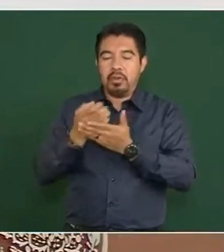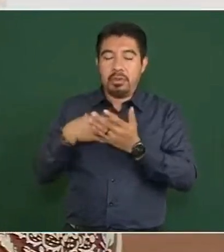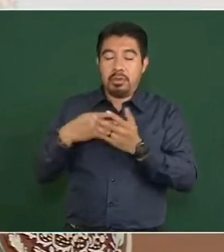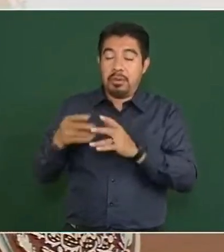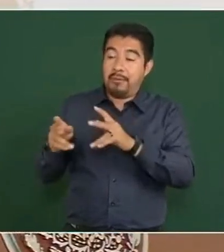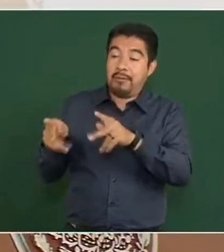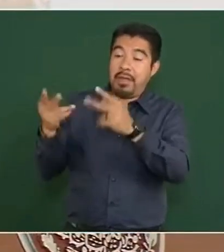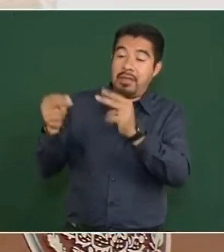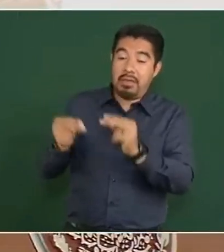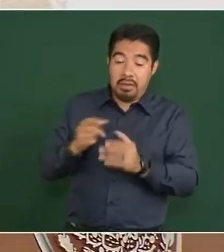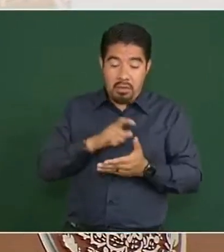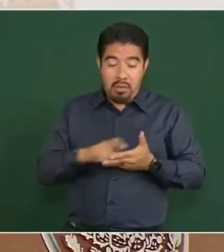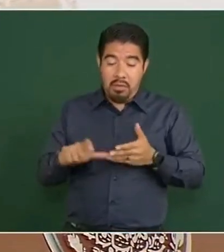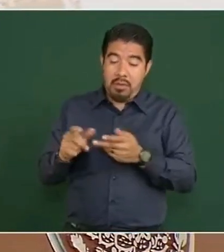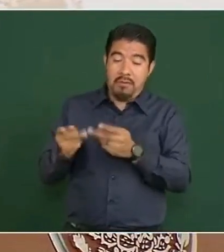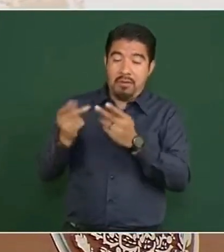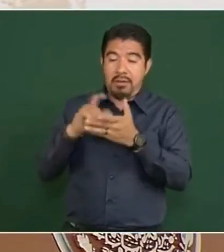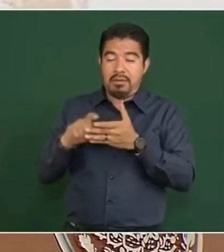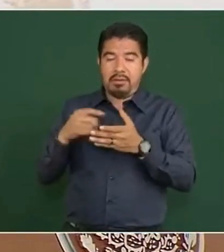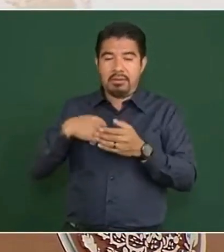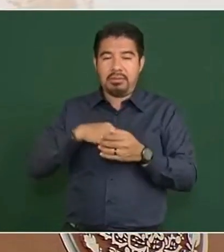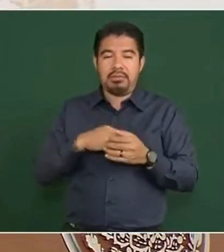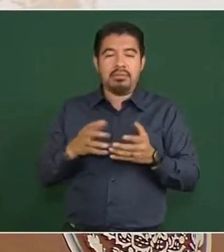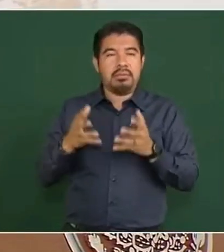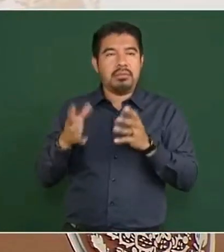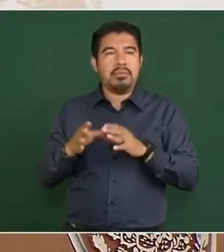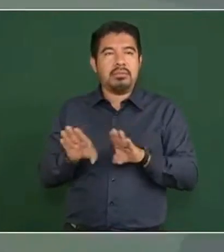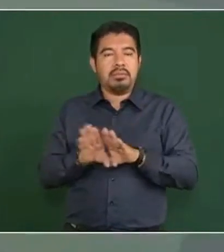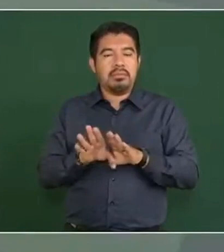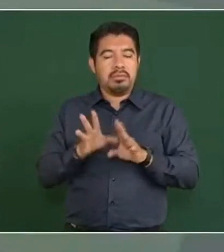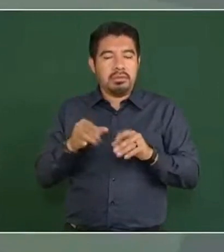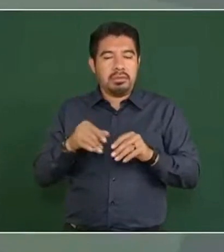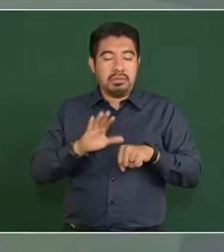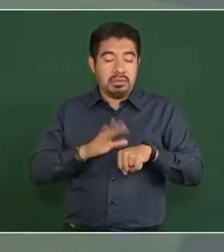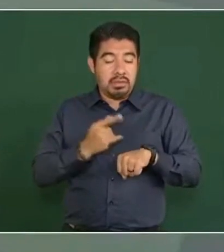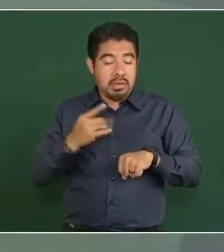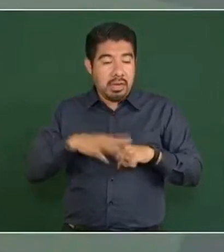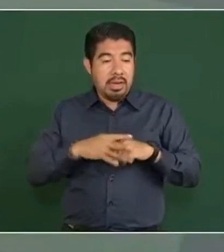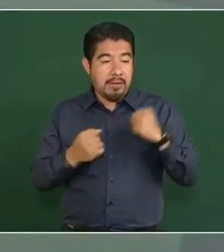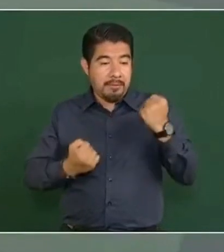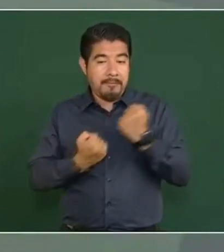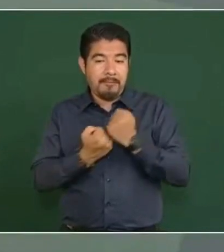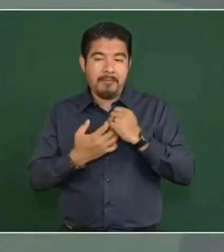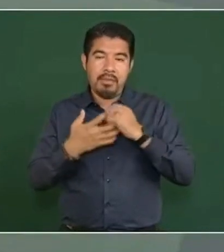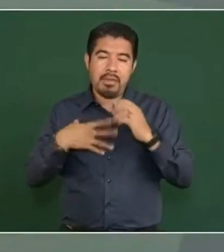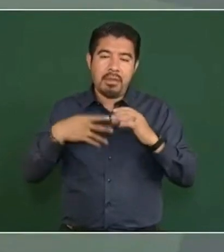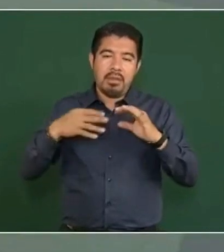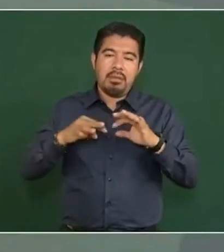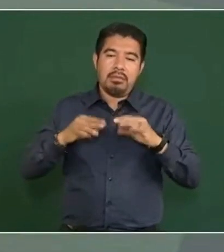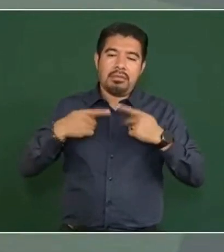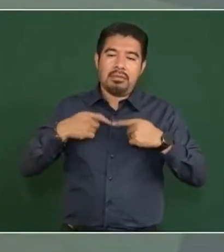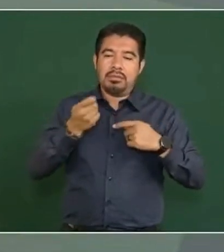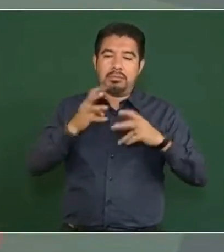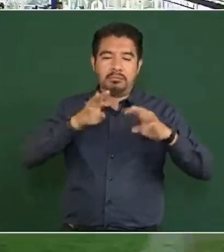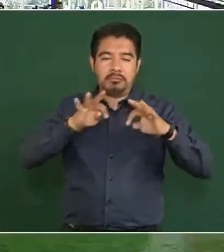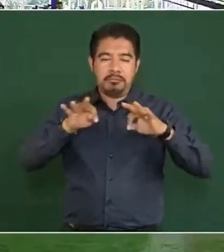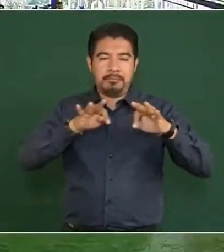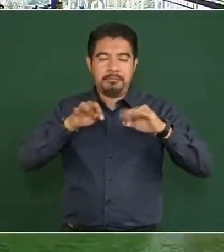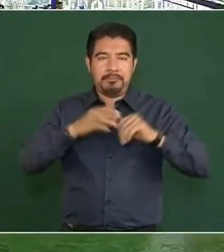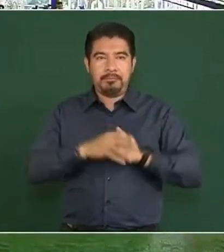entre México y Estados Unidos, sobre todo por fuerza de trabajo. Además,